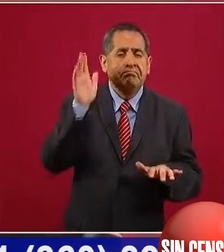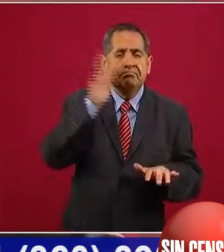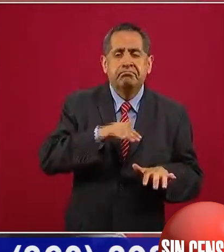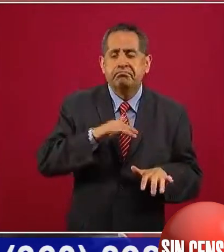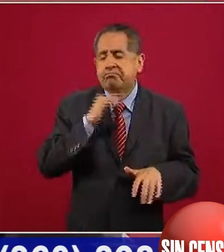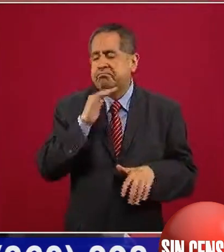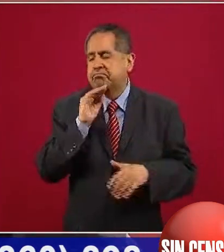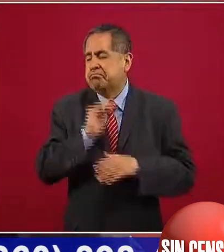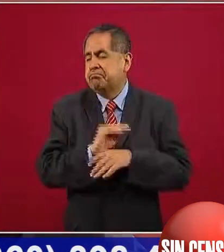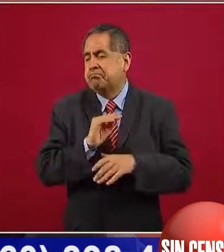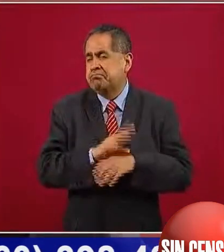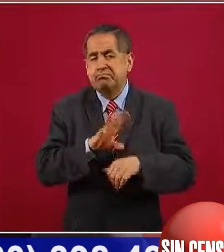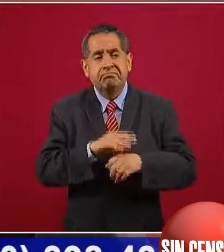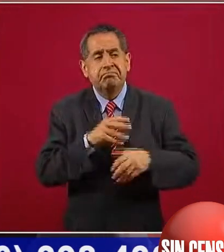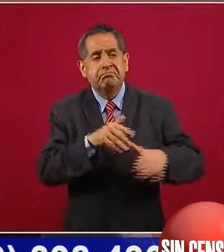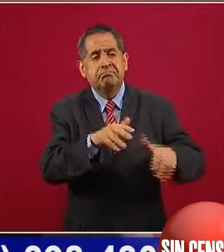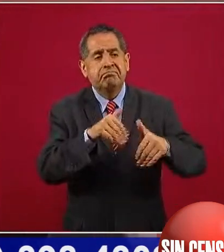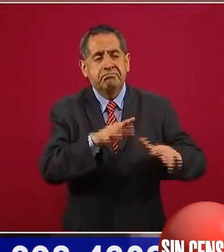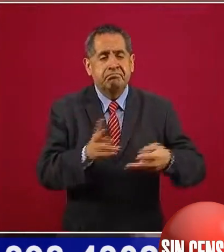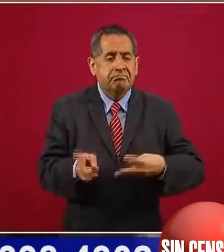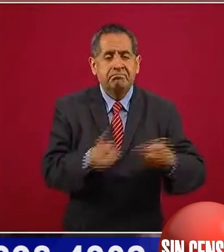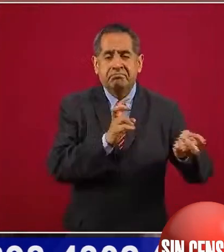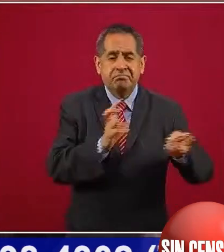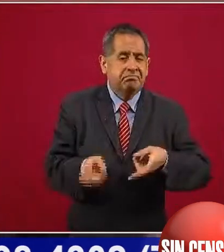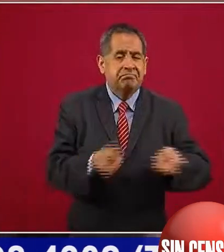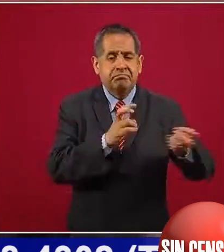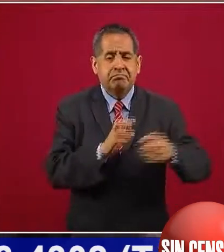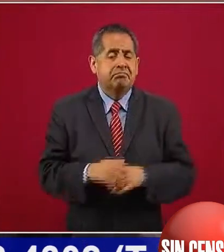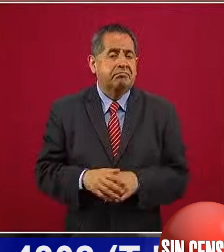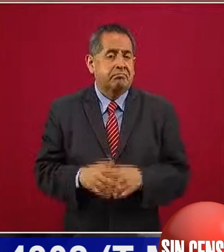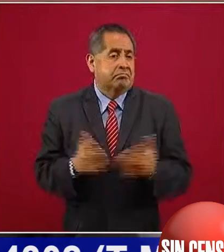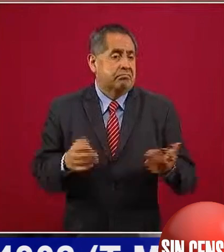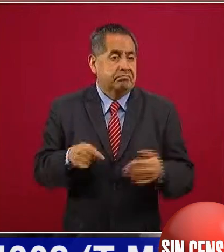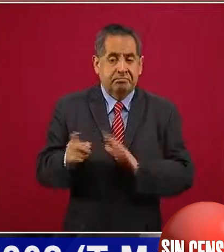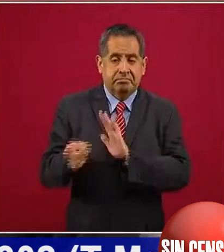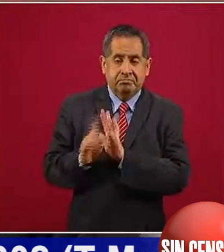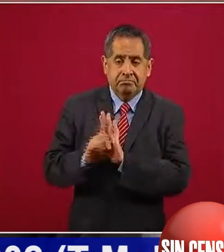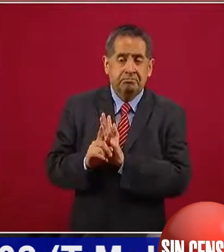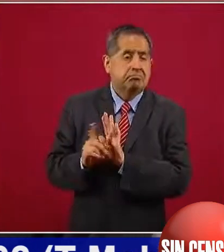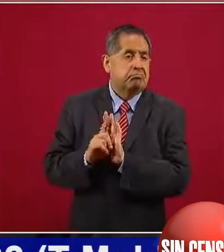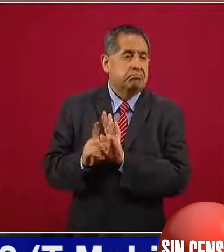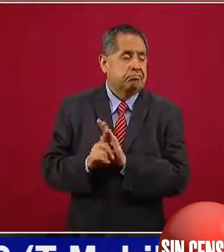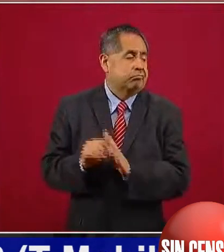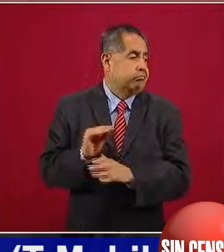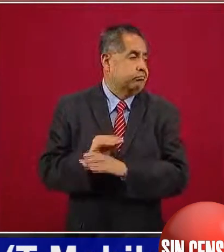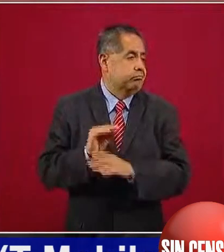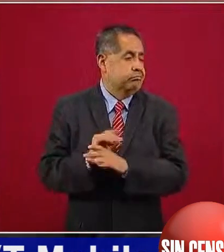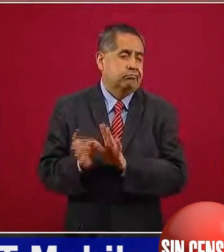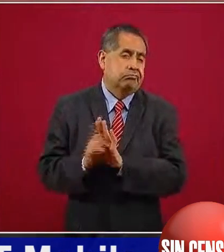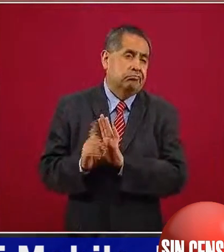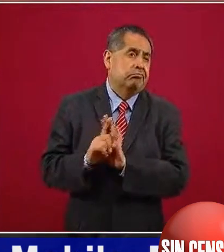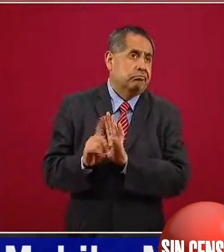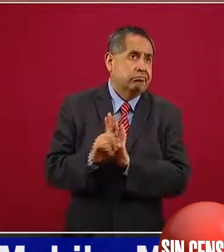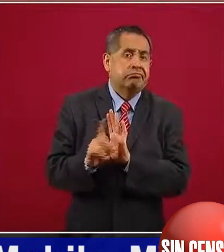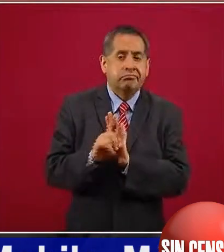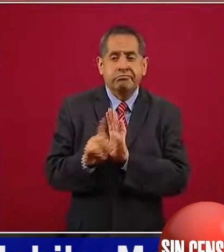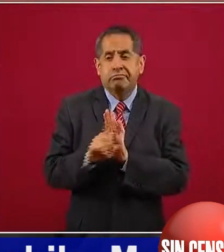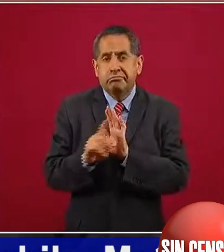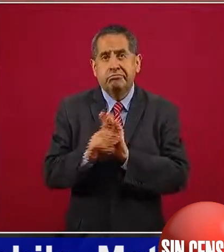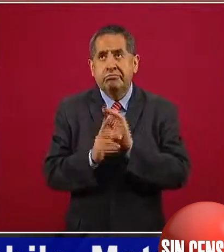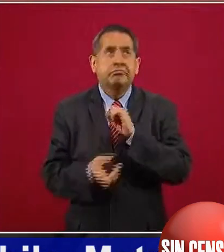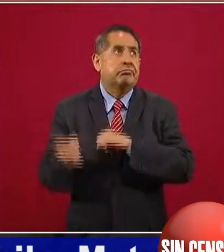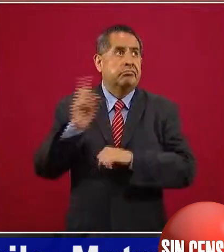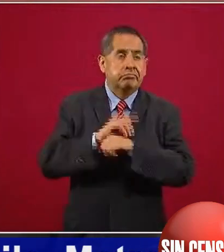ordeñando el ducto, estaban robando combustible, pero sonaba la alarma y sonaba y sonaba y podía sonar todo el